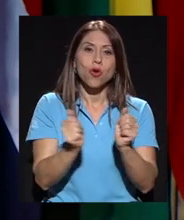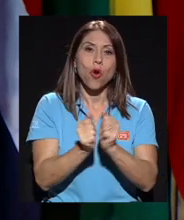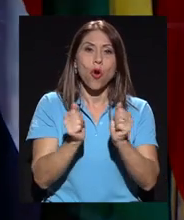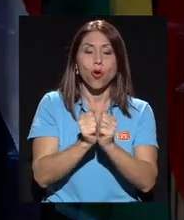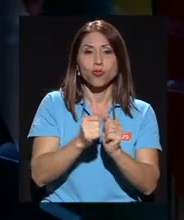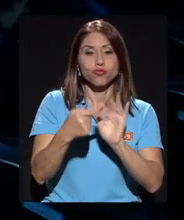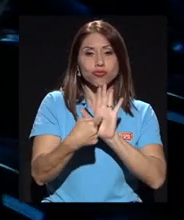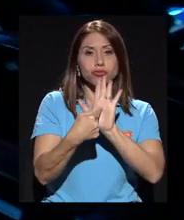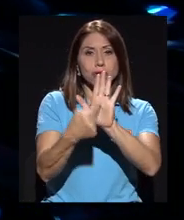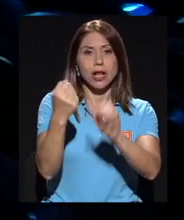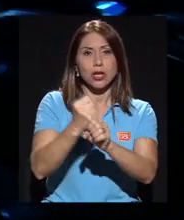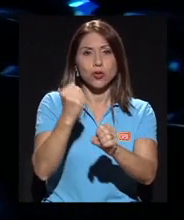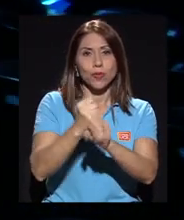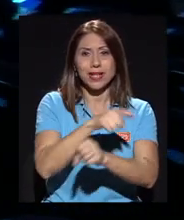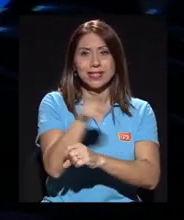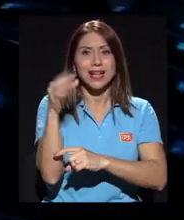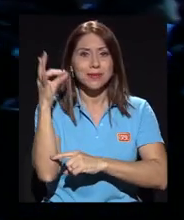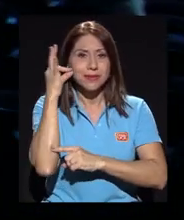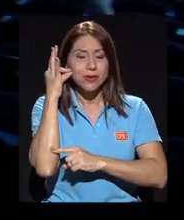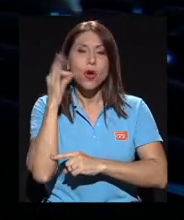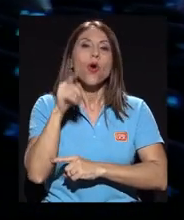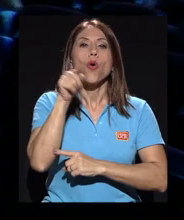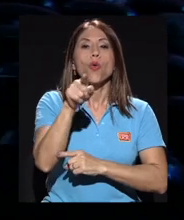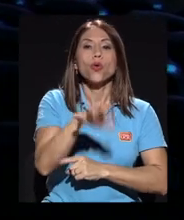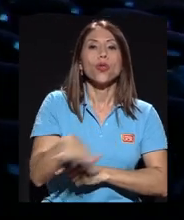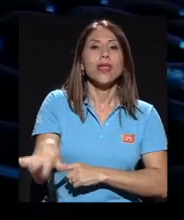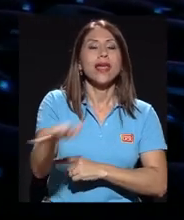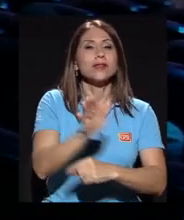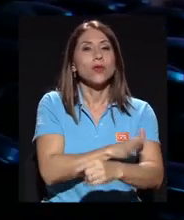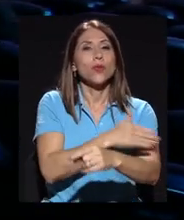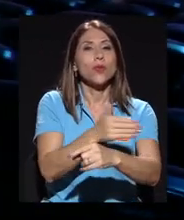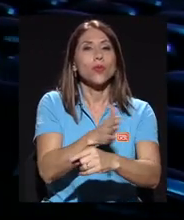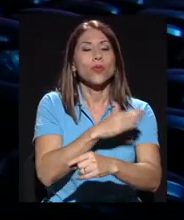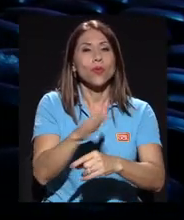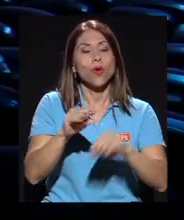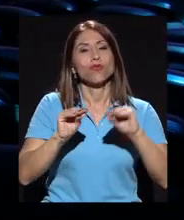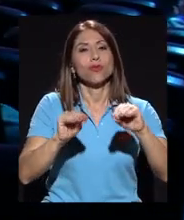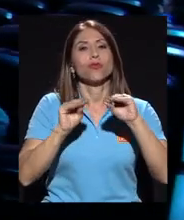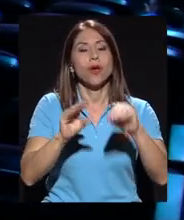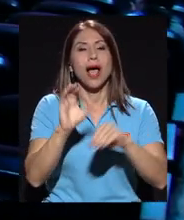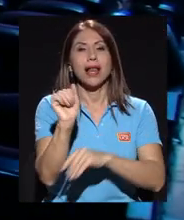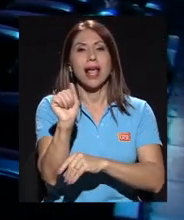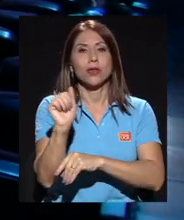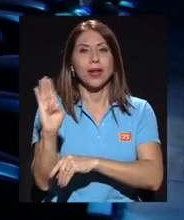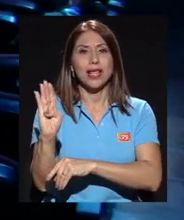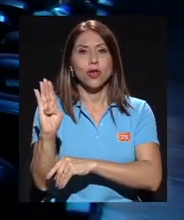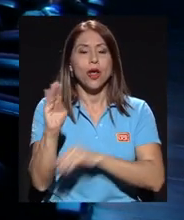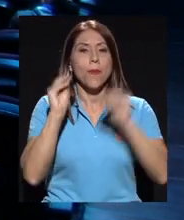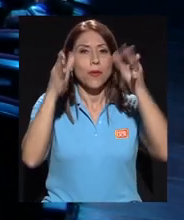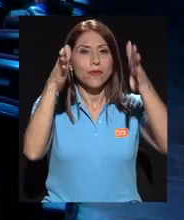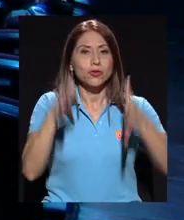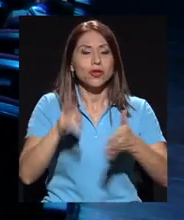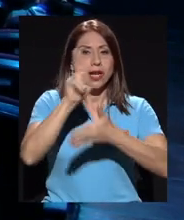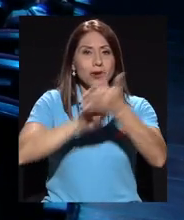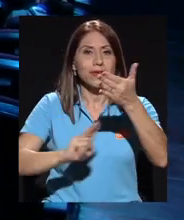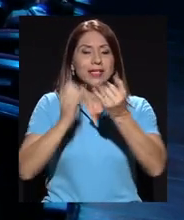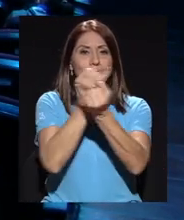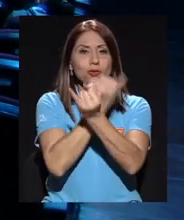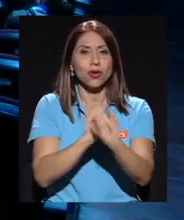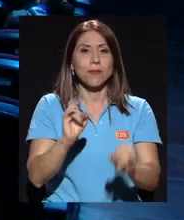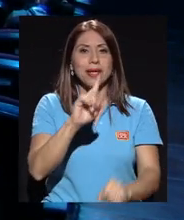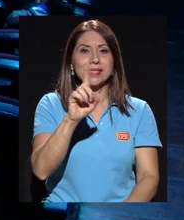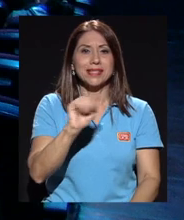autoras. Uno de estos recitales fue impartido por Alejandro Barrañón, profesor de la Universidad Autónoma de Zacatecas